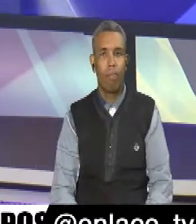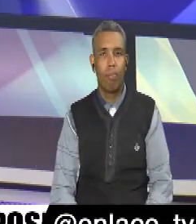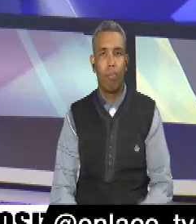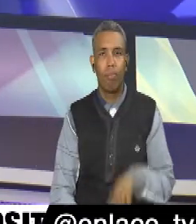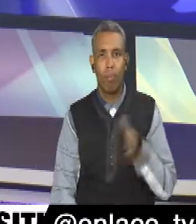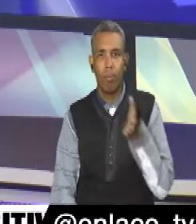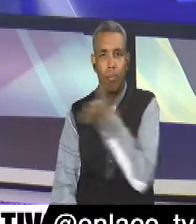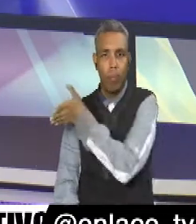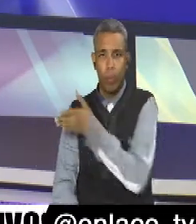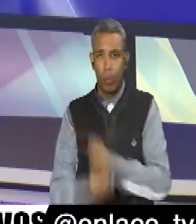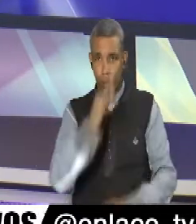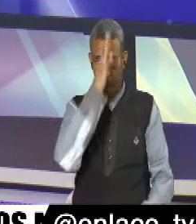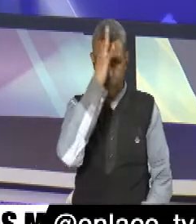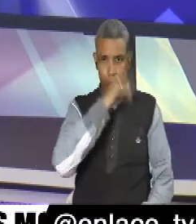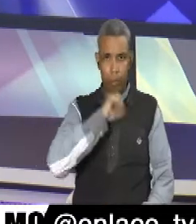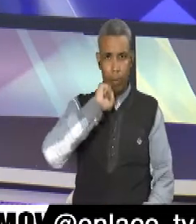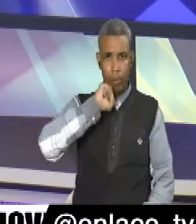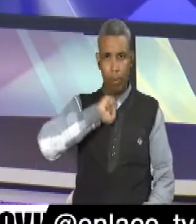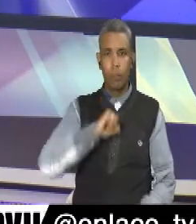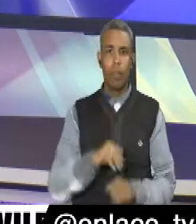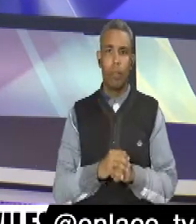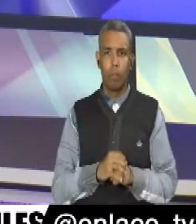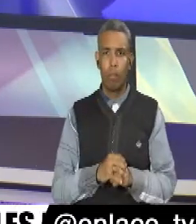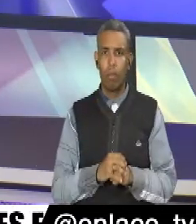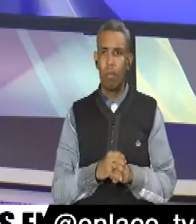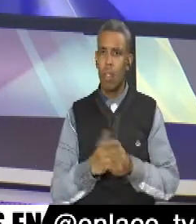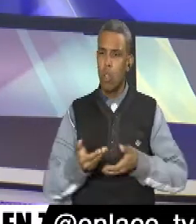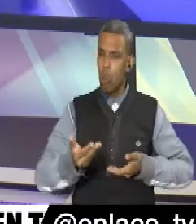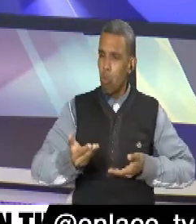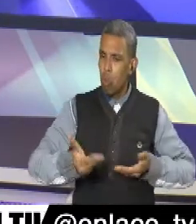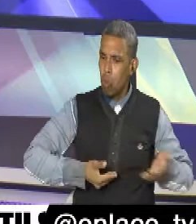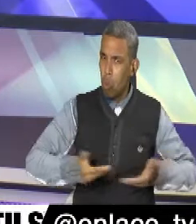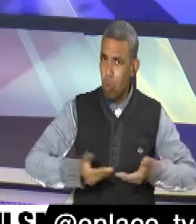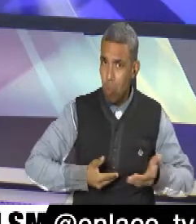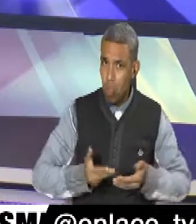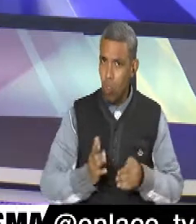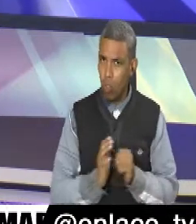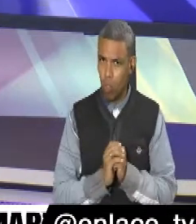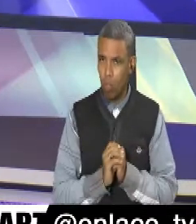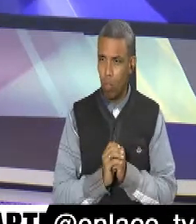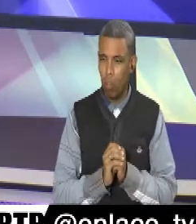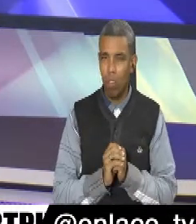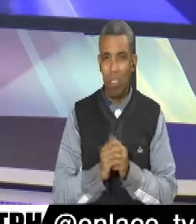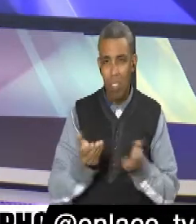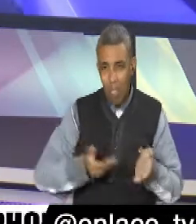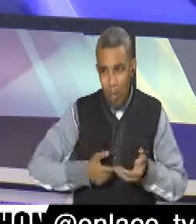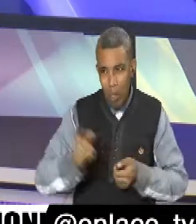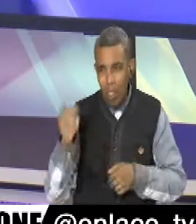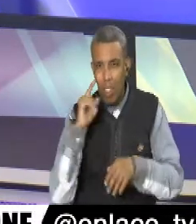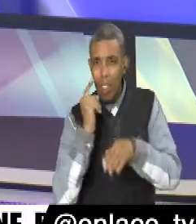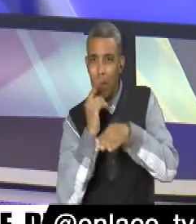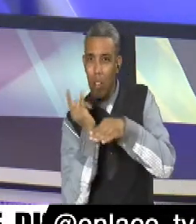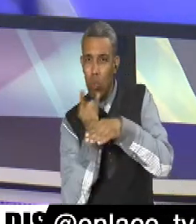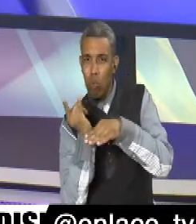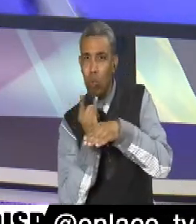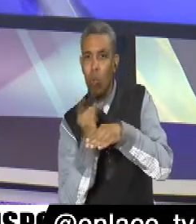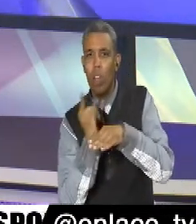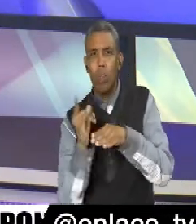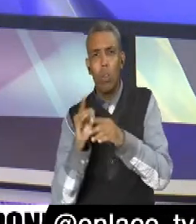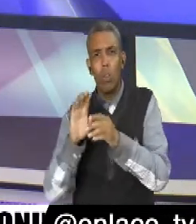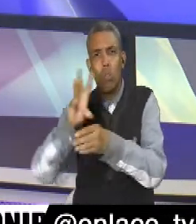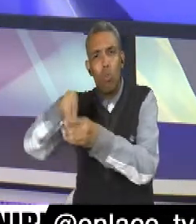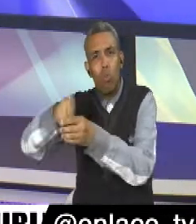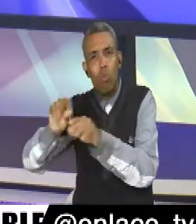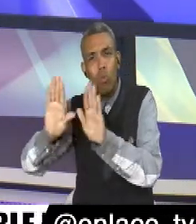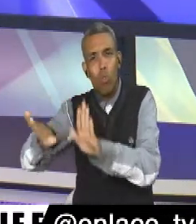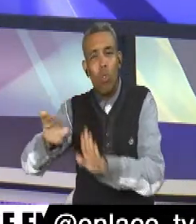Hospital Regional del Magdalena Medio suspendió servicios a más de 30.000 usuarios de EMDI Salud. La EPS, según las directivas del centro asistencial, no cumplió